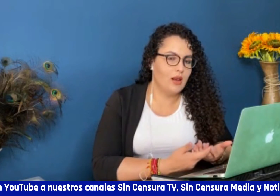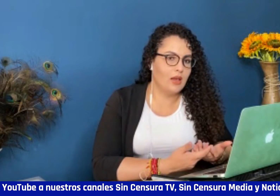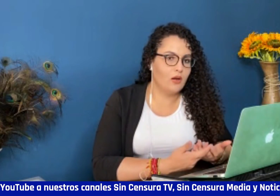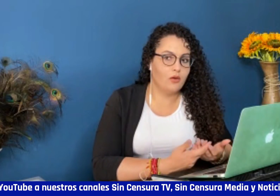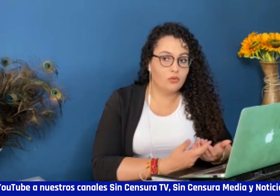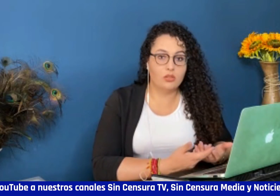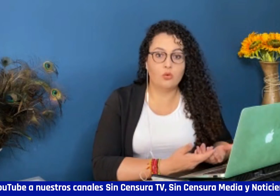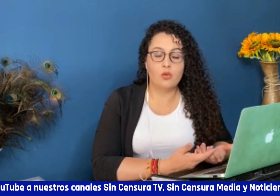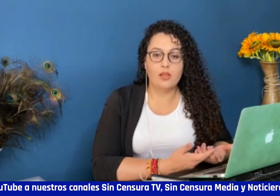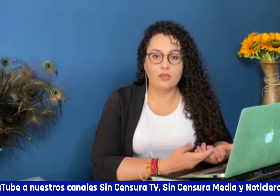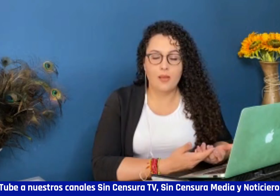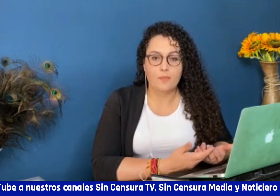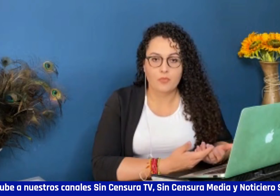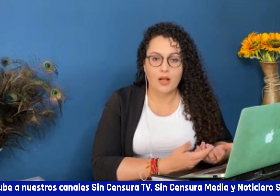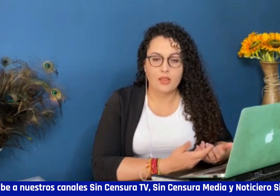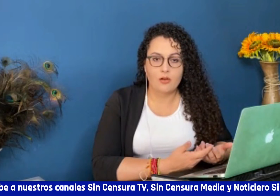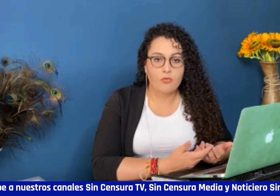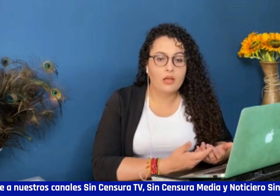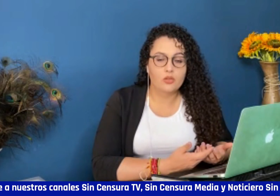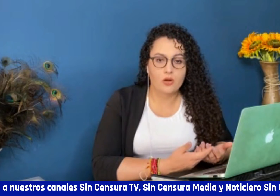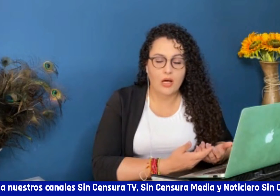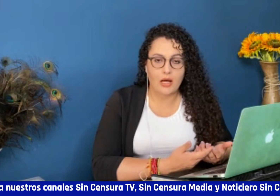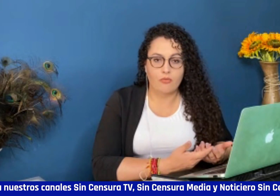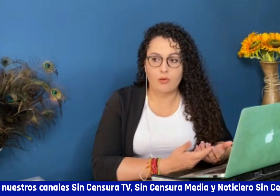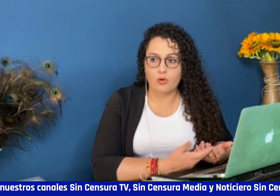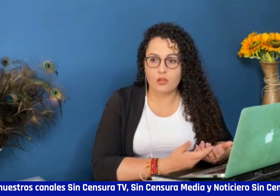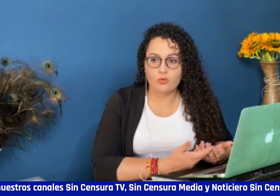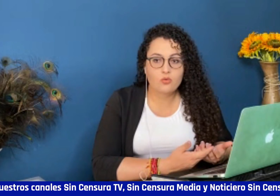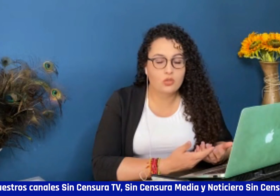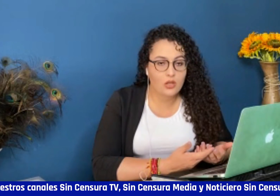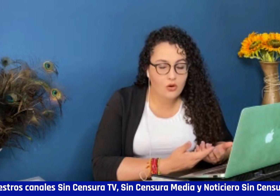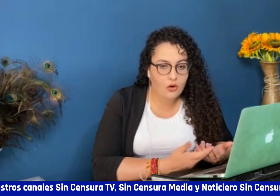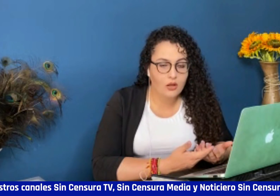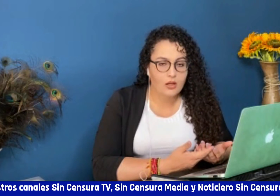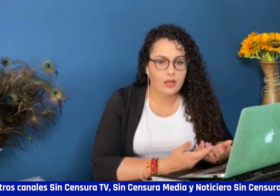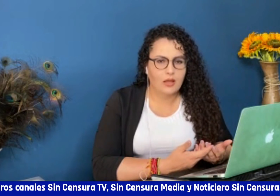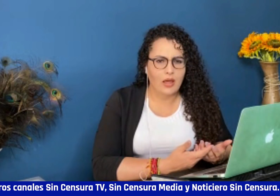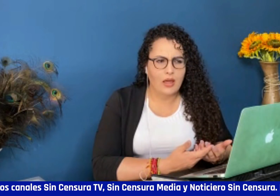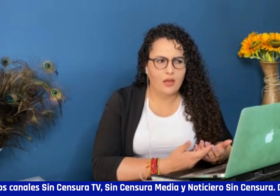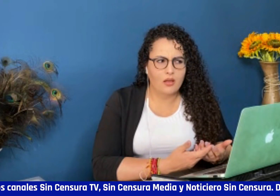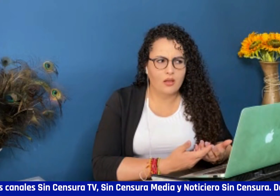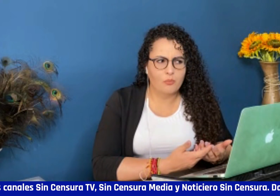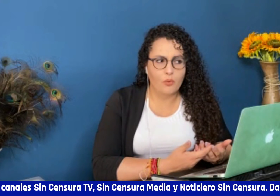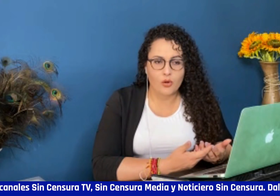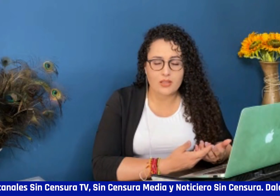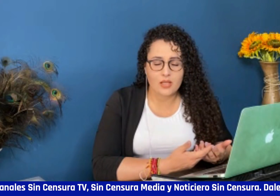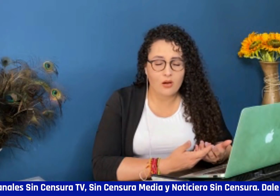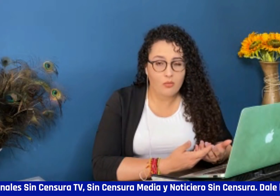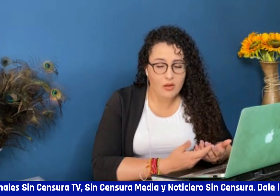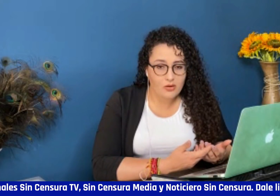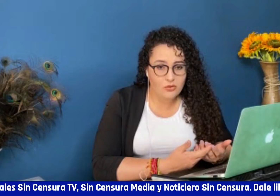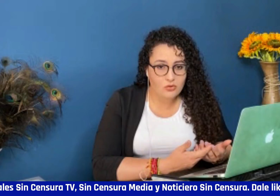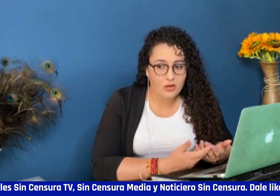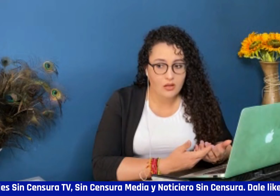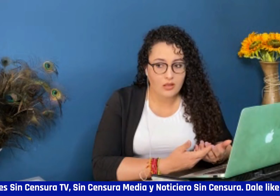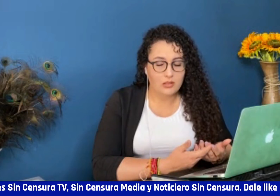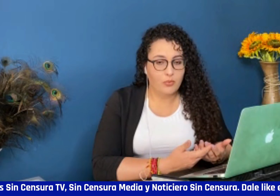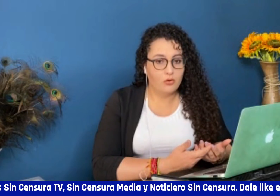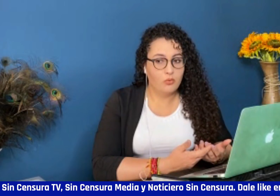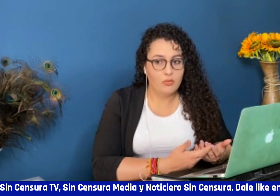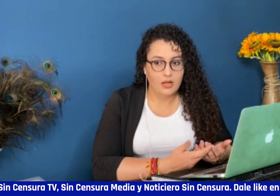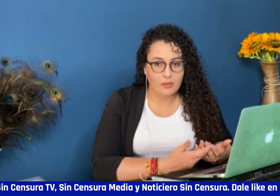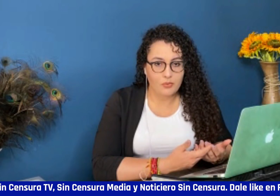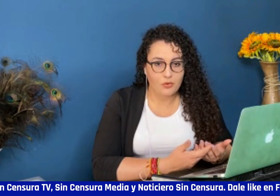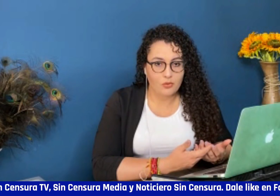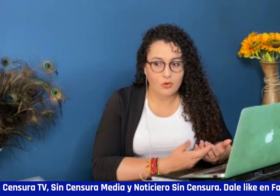frustración el que el constituyente le dé el fallo a favor de un señor que, por decirlo menos, está